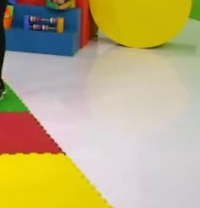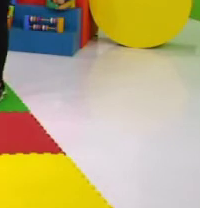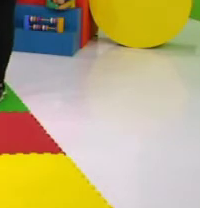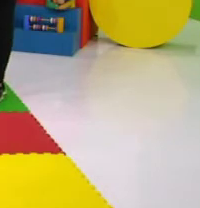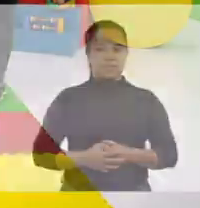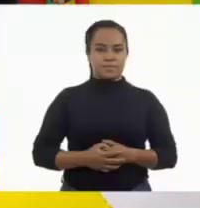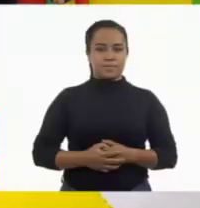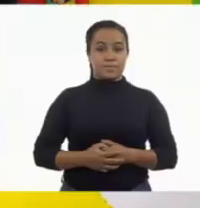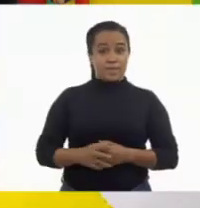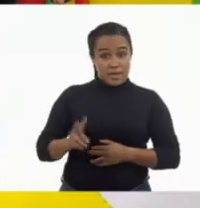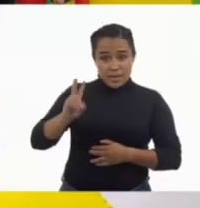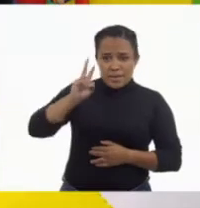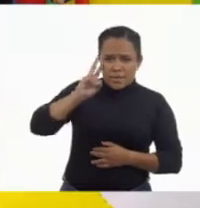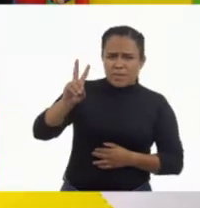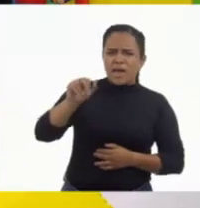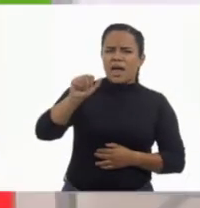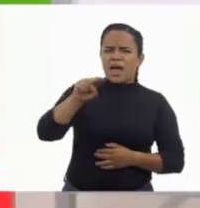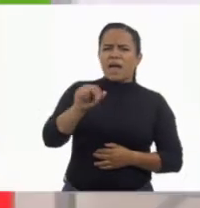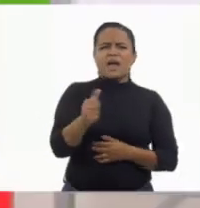¿Ya viste lo que está haciendo Ana?